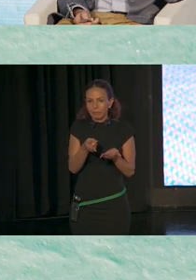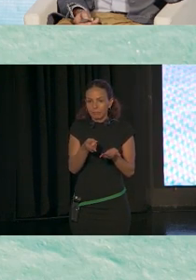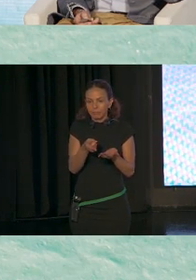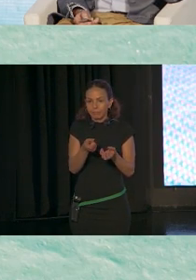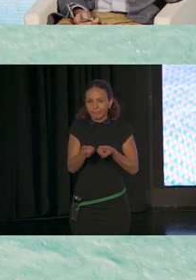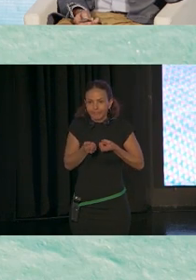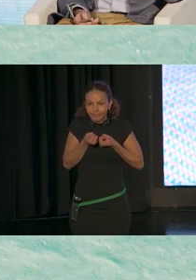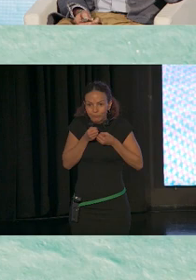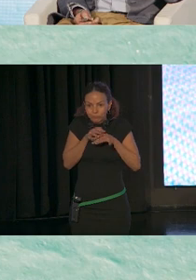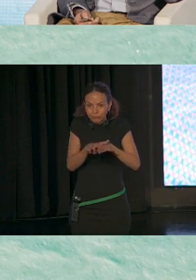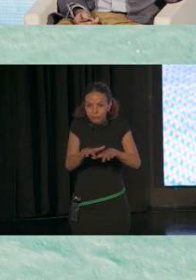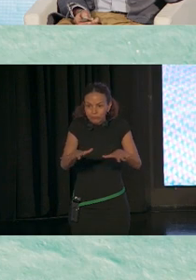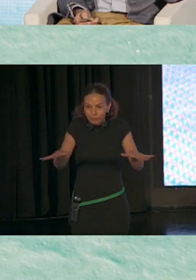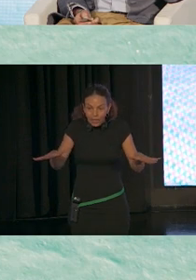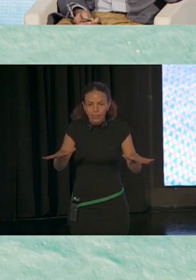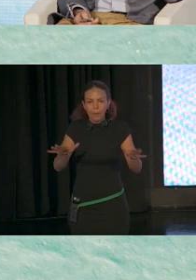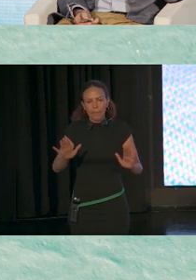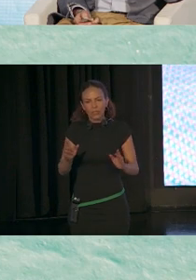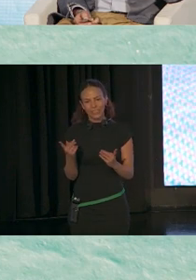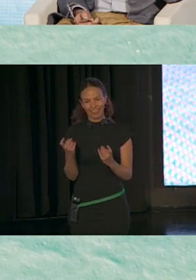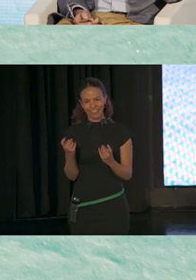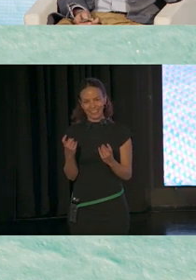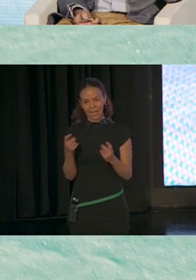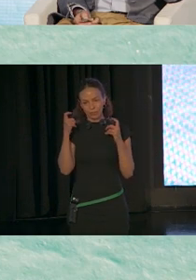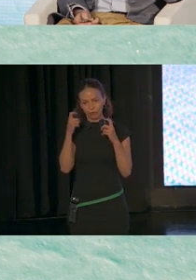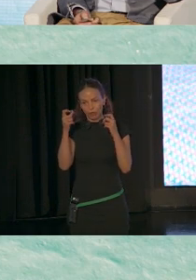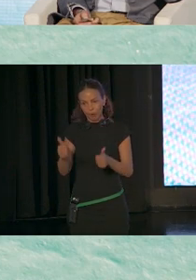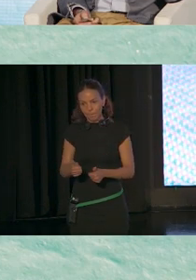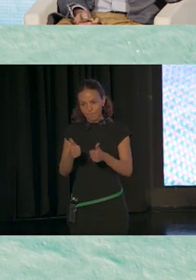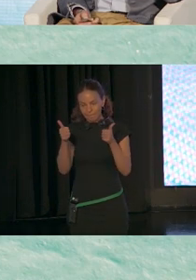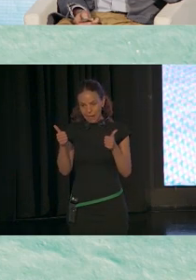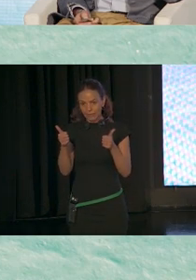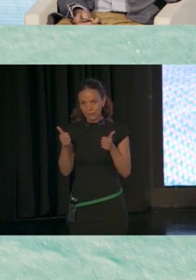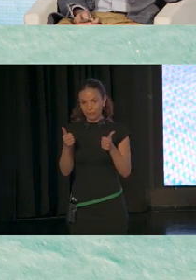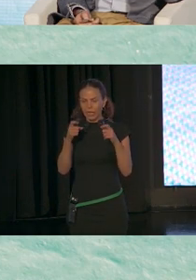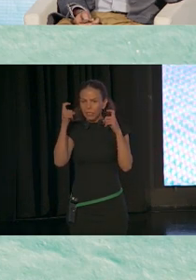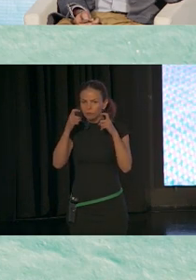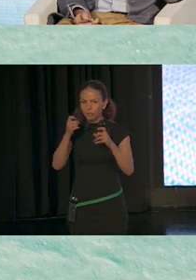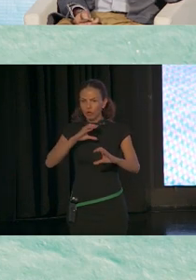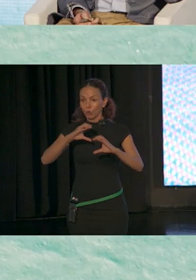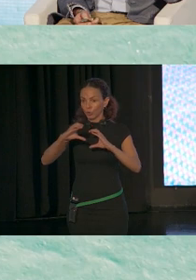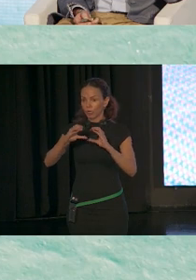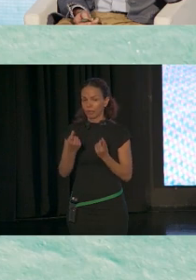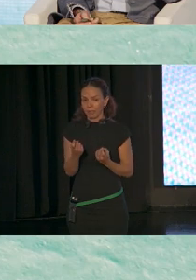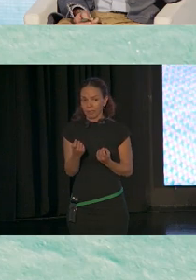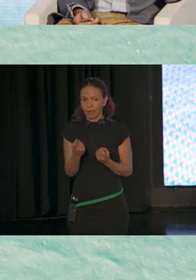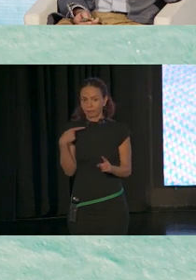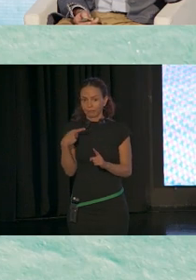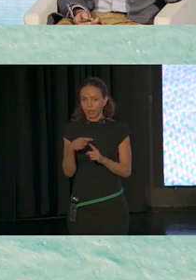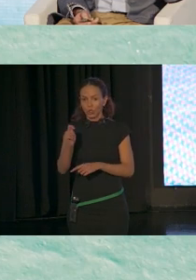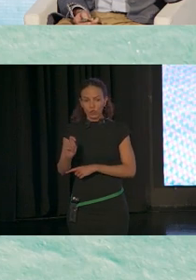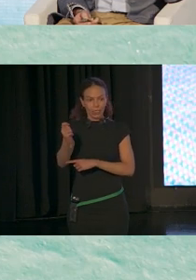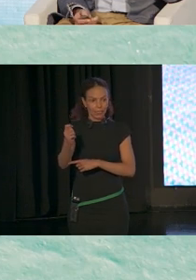se necesita todavía un esfuerzo mayor y seguramente un esfuerzo de comunicación para conseguir que este